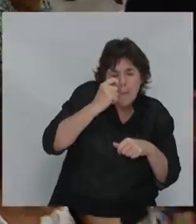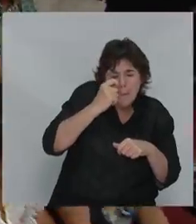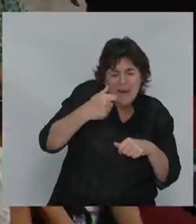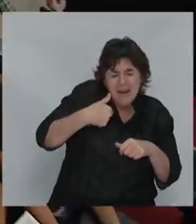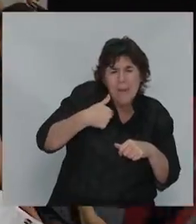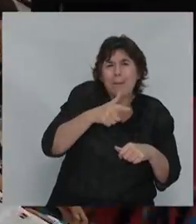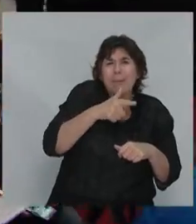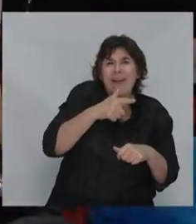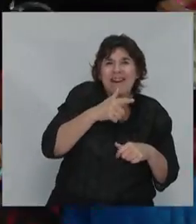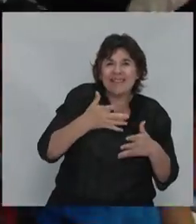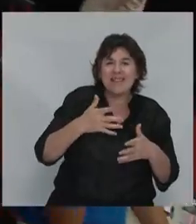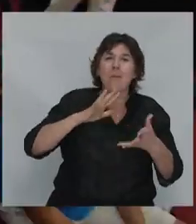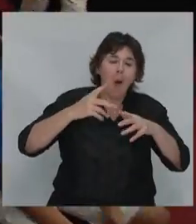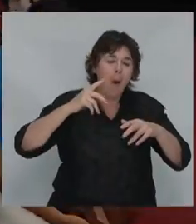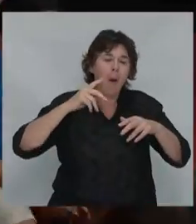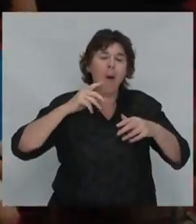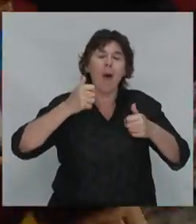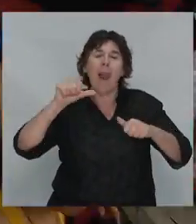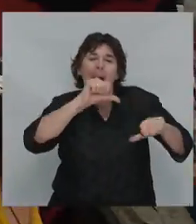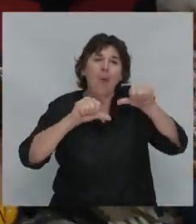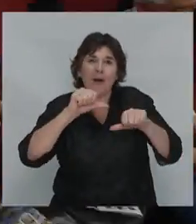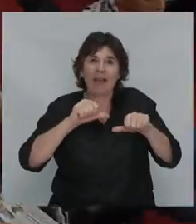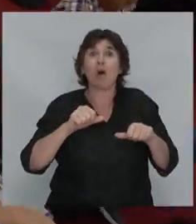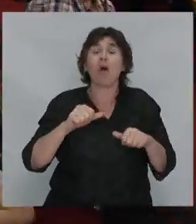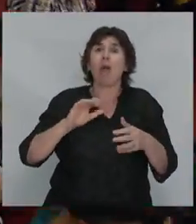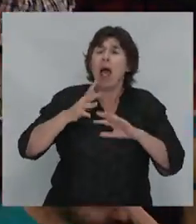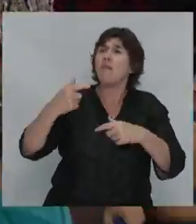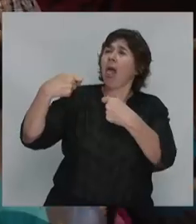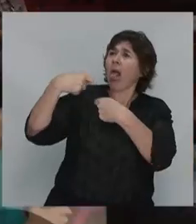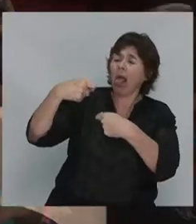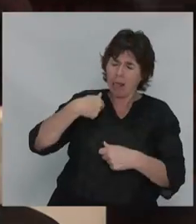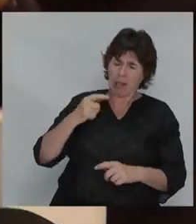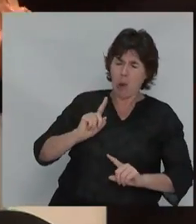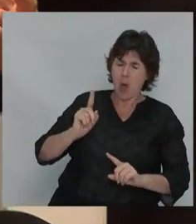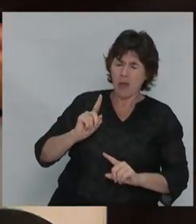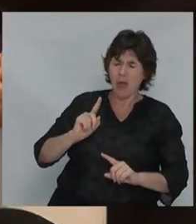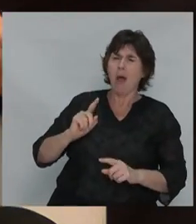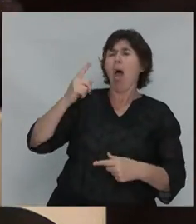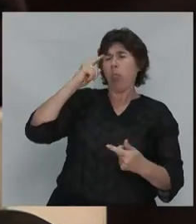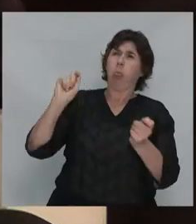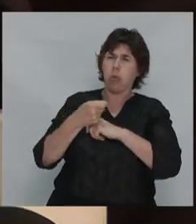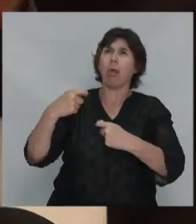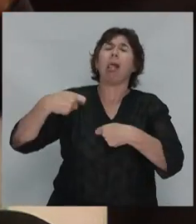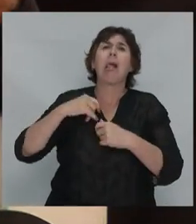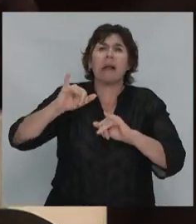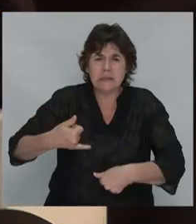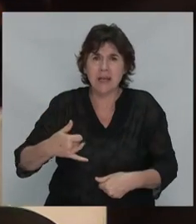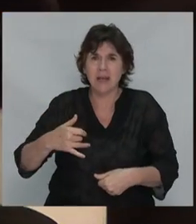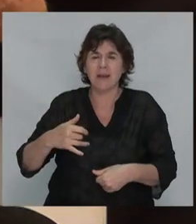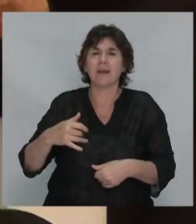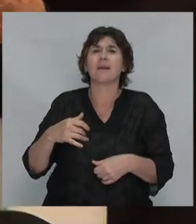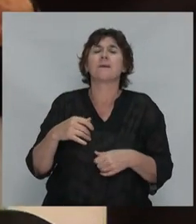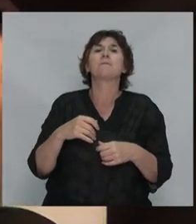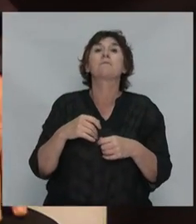convencernos de hacer lo que no queremos hacer y entonces precisamente este tipo de